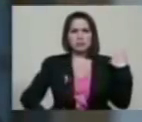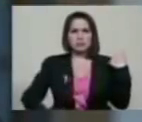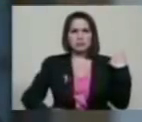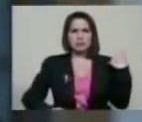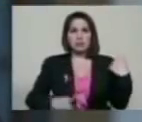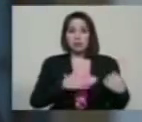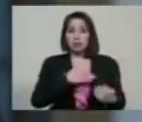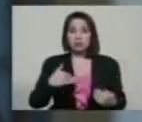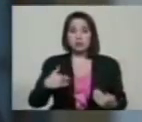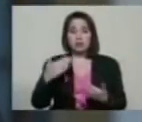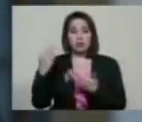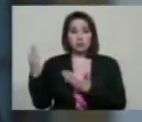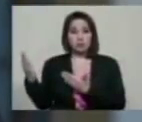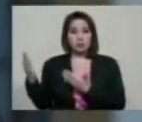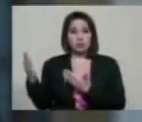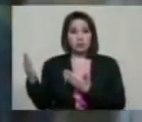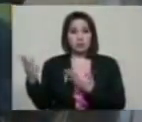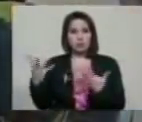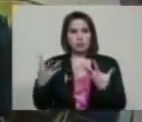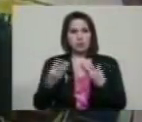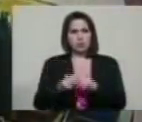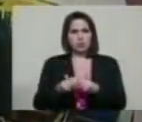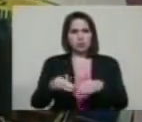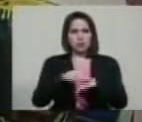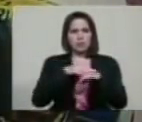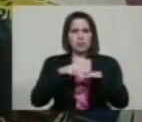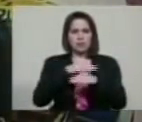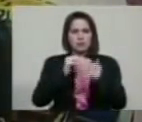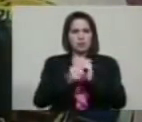que usted, junto al ministro,